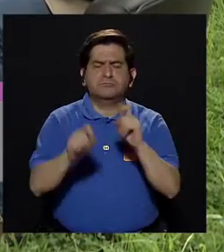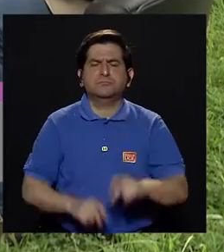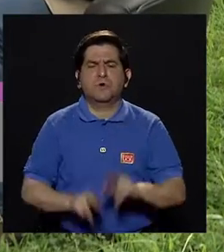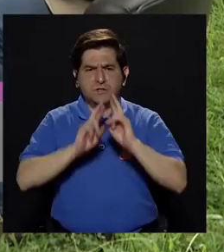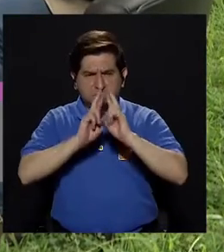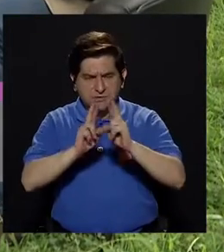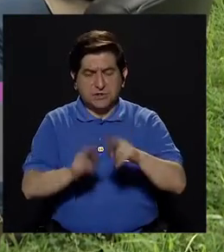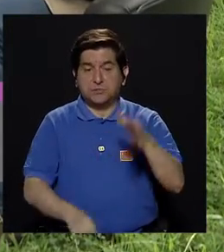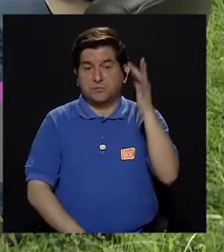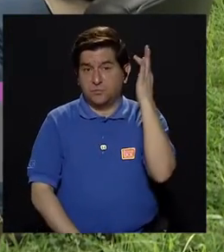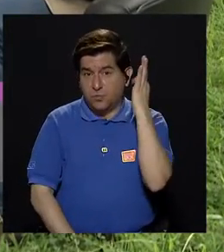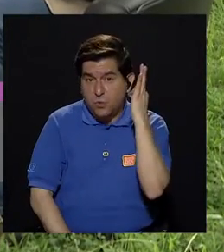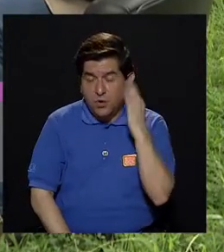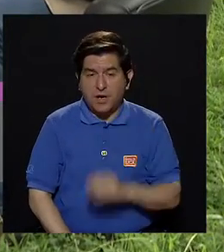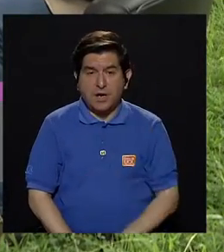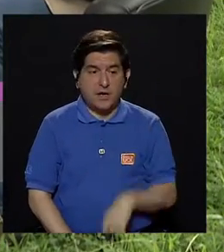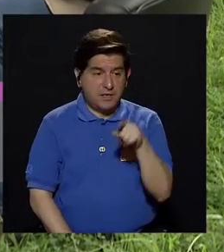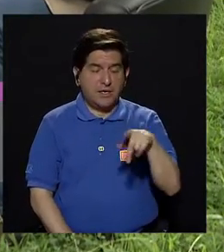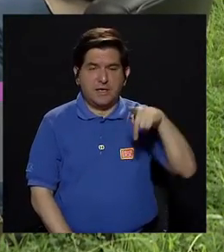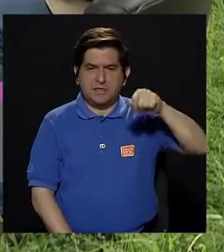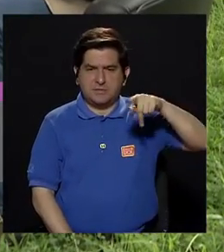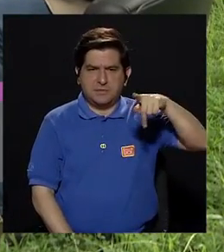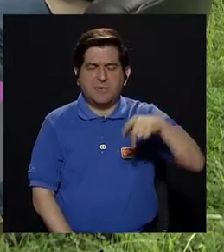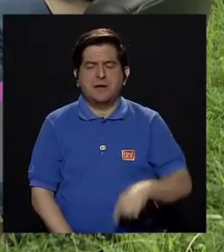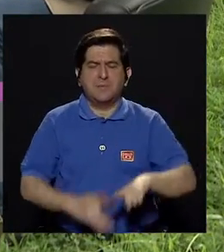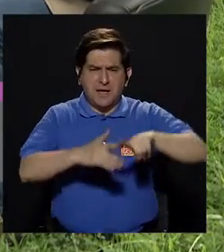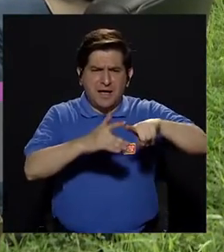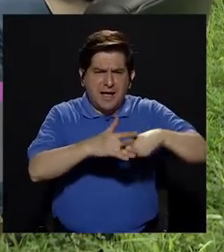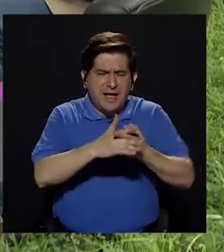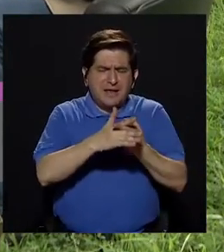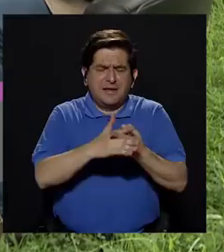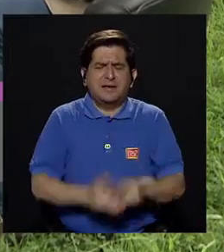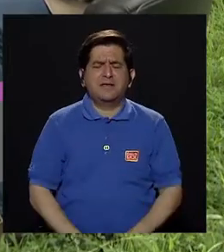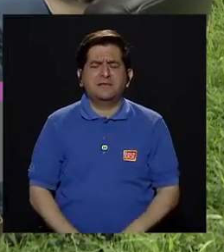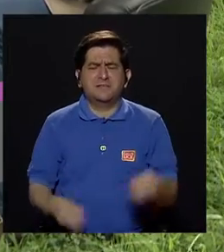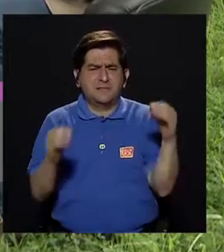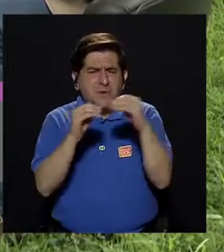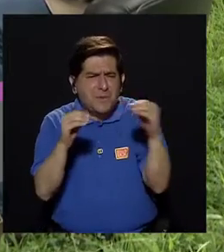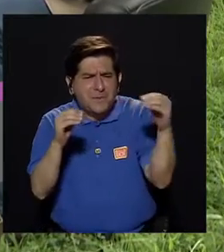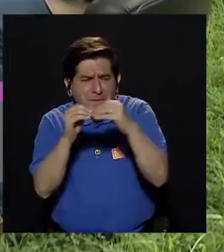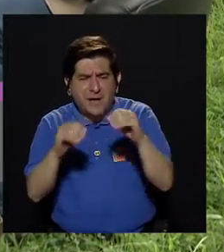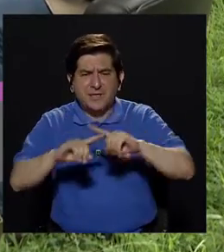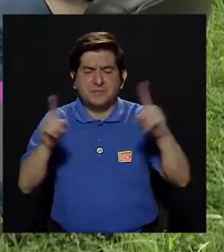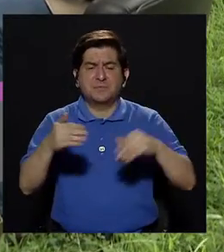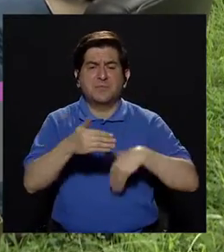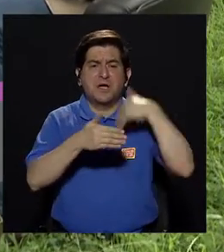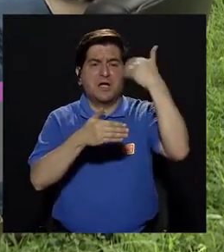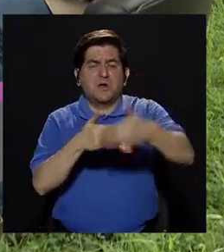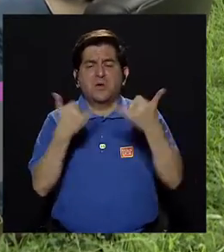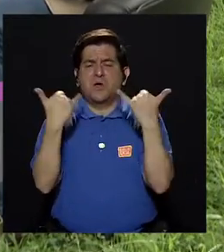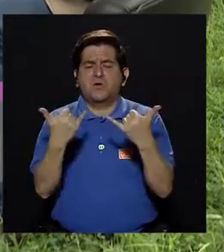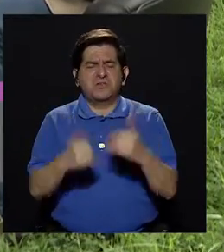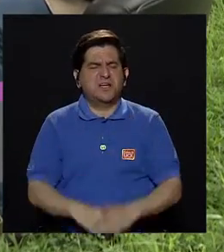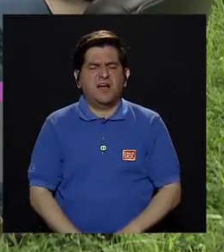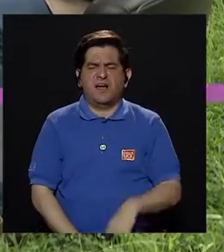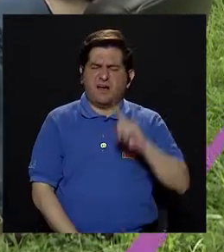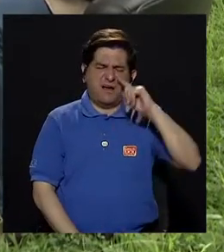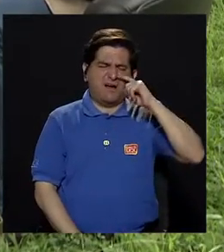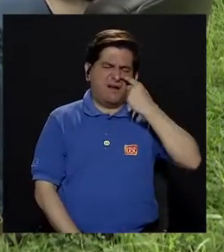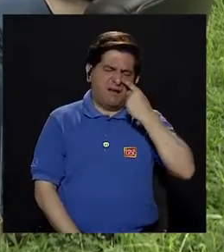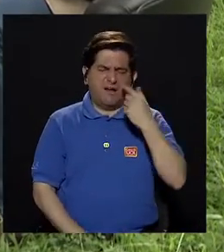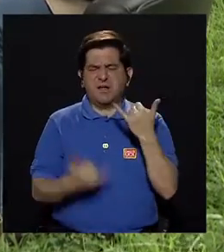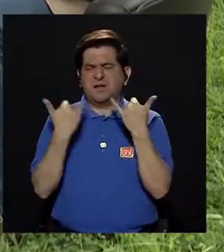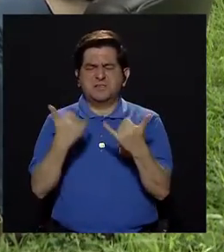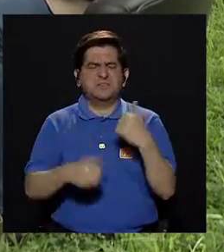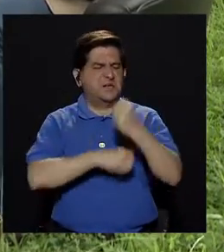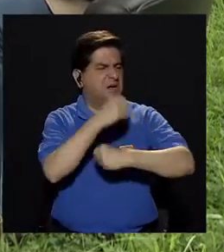hecho es que las mujeres se están haciendo más papanicolaos al principio y los están dejando. Y los están dejando aquí por pereza, porque ya